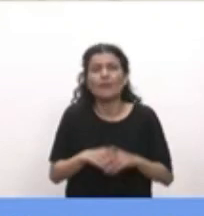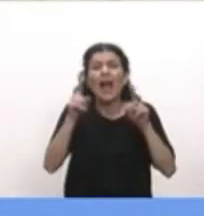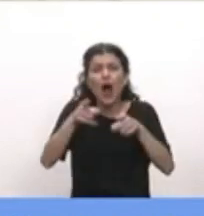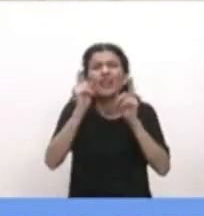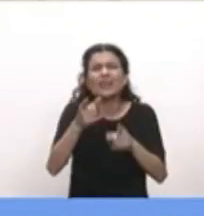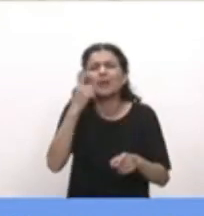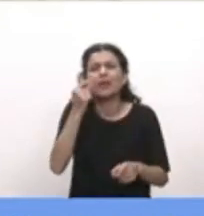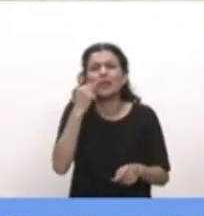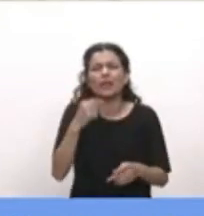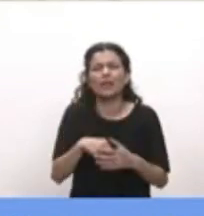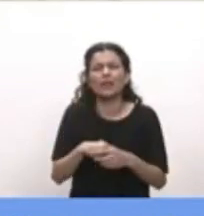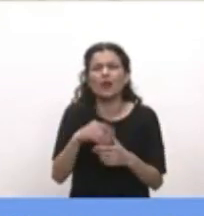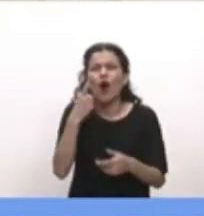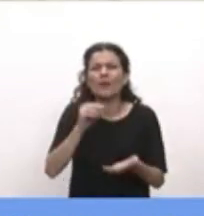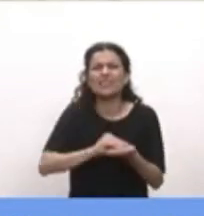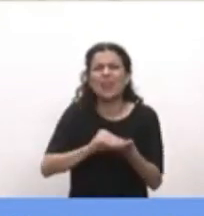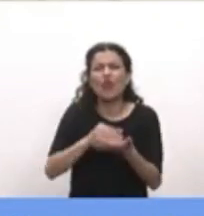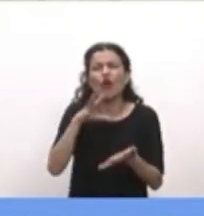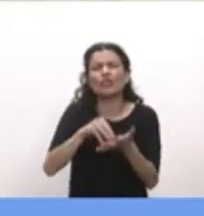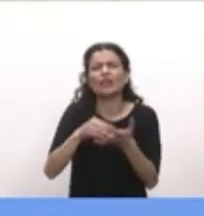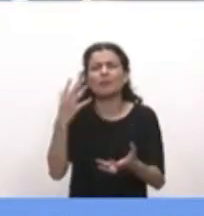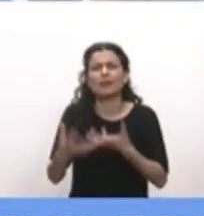también quiere expresar su palabra.